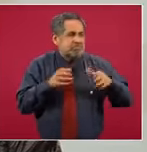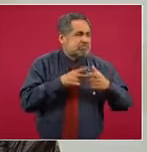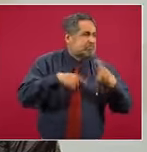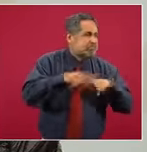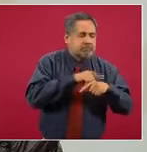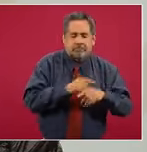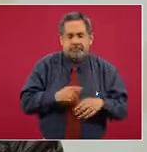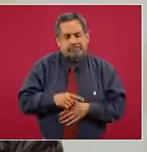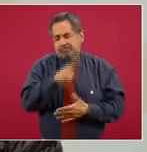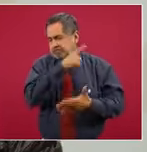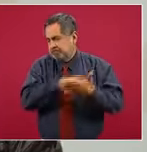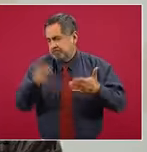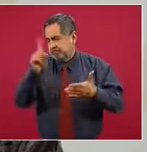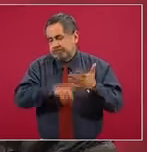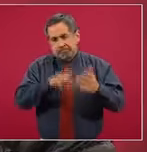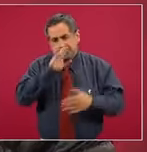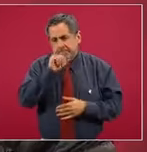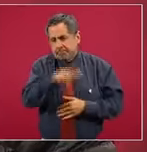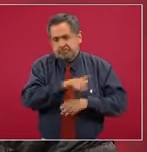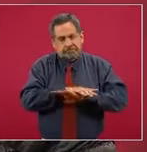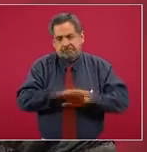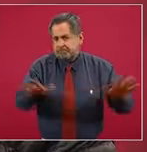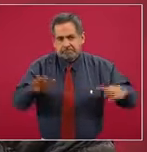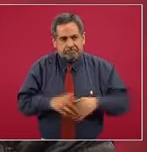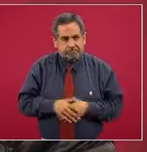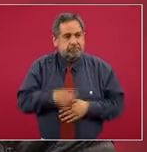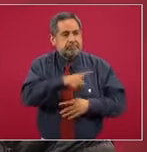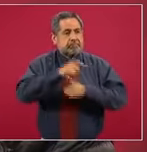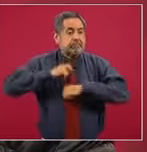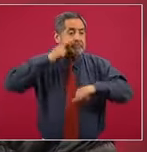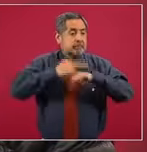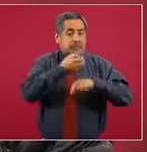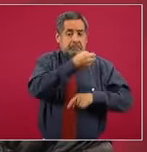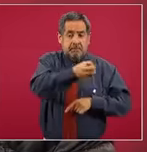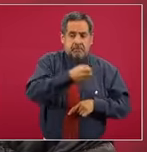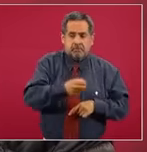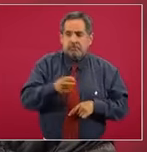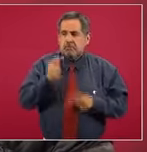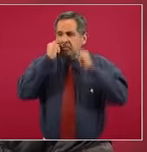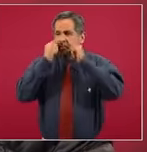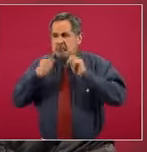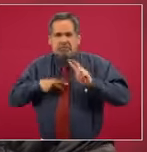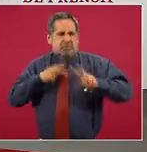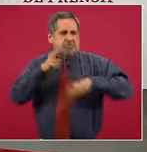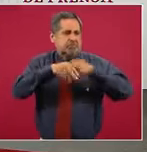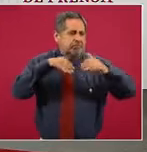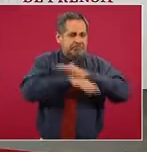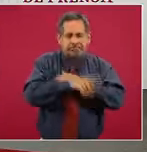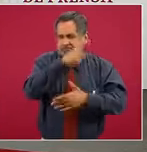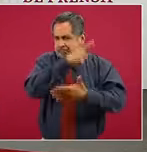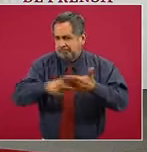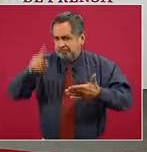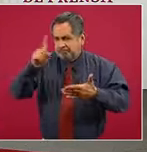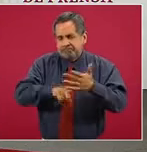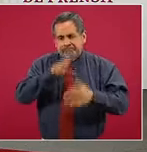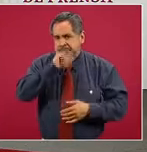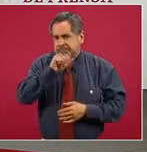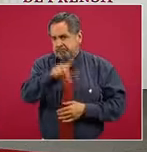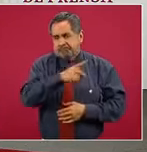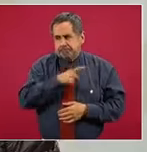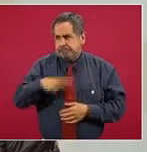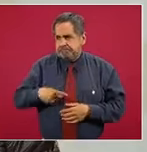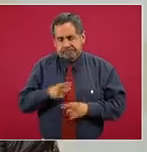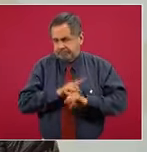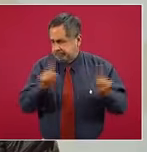es reprobable, tanto en la organización como en la asistencia. Es reprobable. No hemos tenido